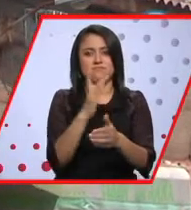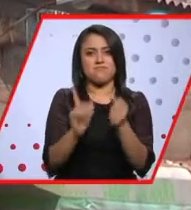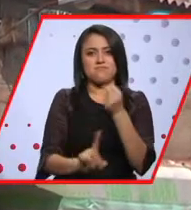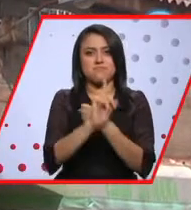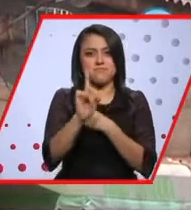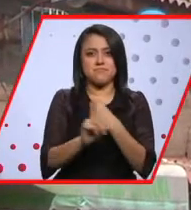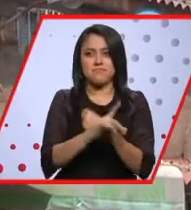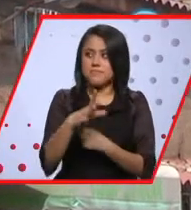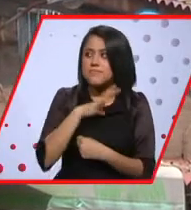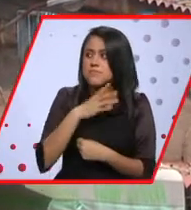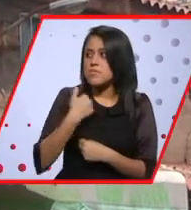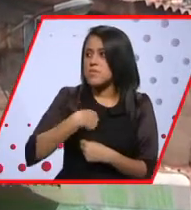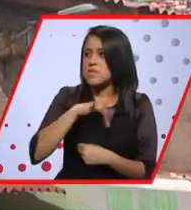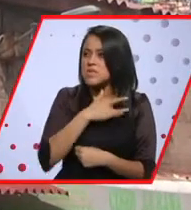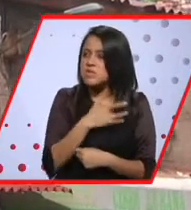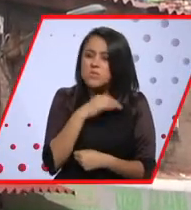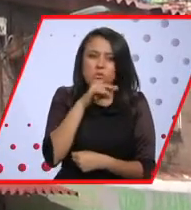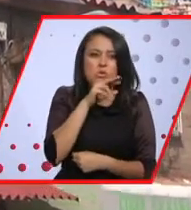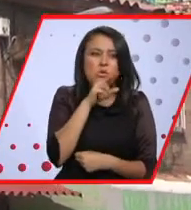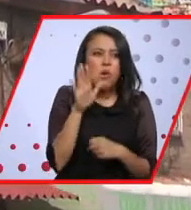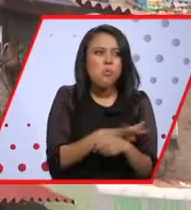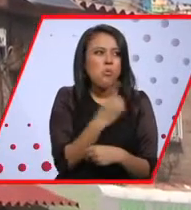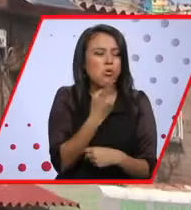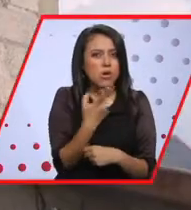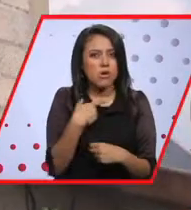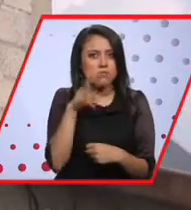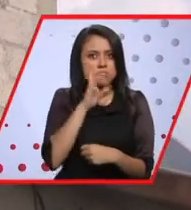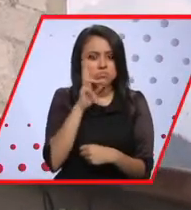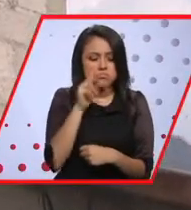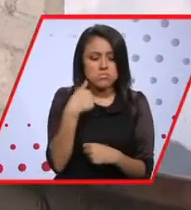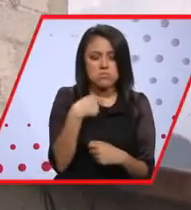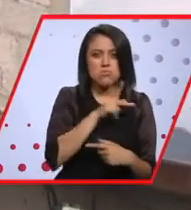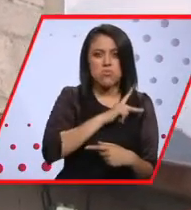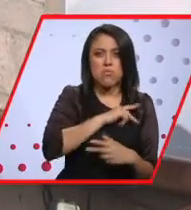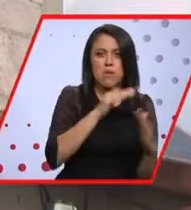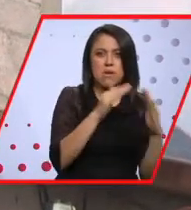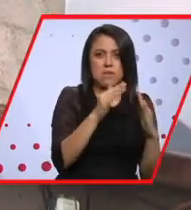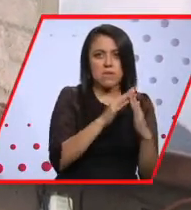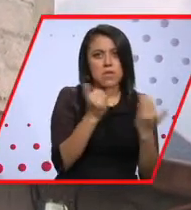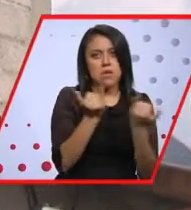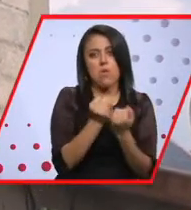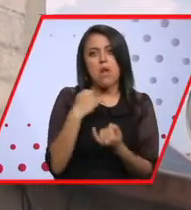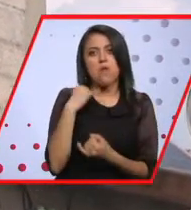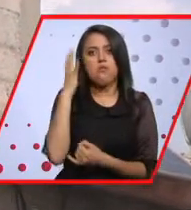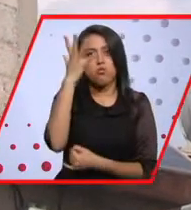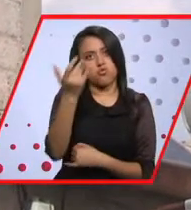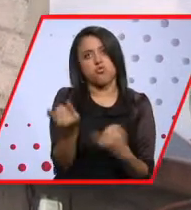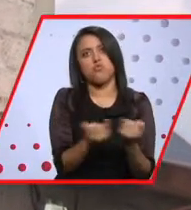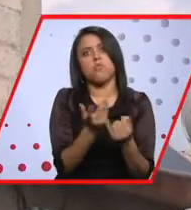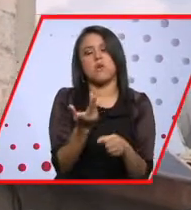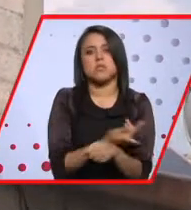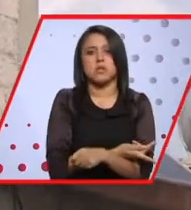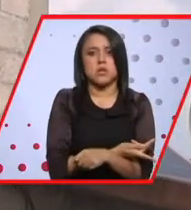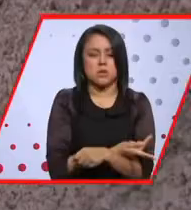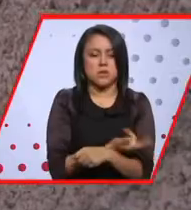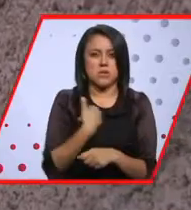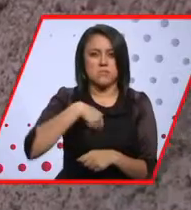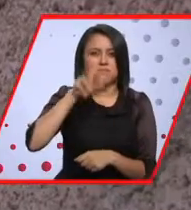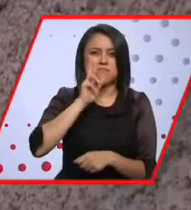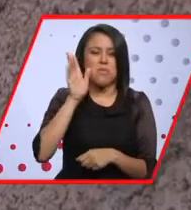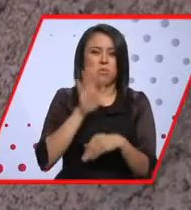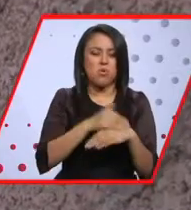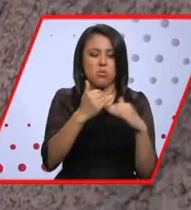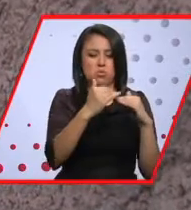vivienda. Estoy preocupada también por los daños que tiene mi vivienda, pero por los que van a resultar más adelante. ¿Por qué? Por el